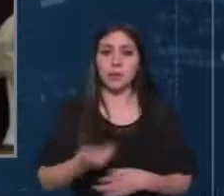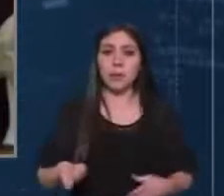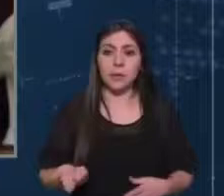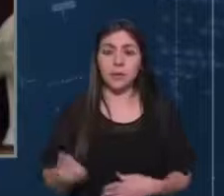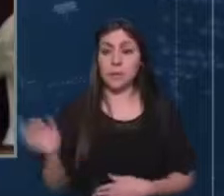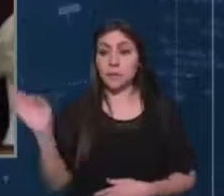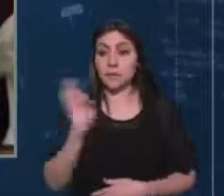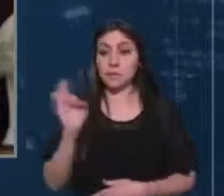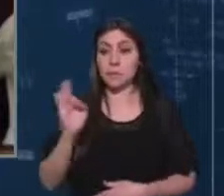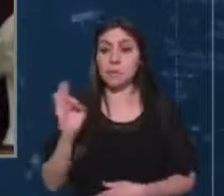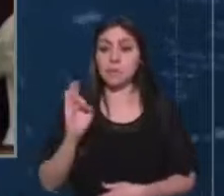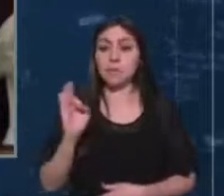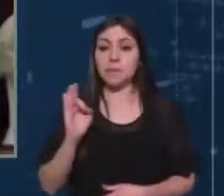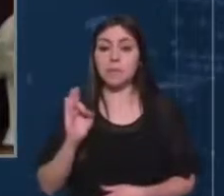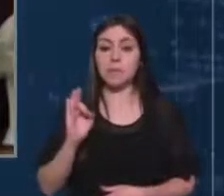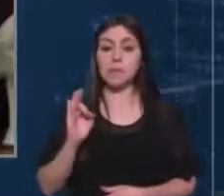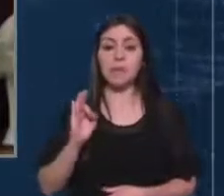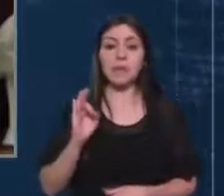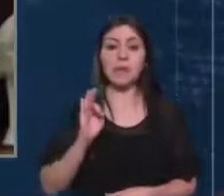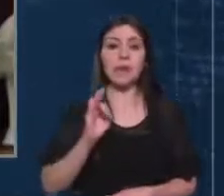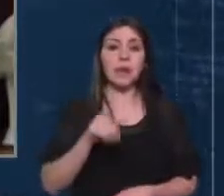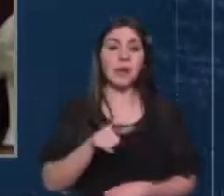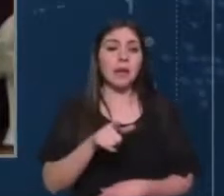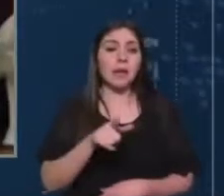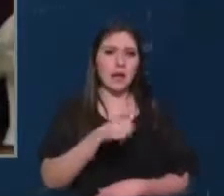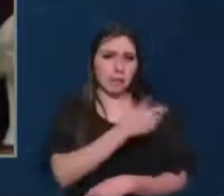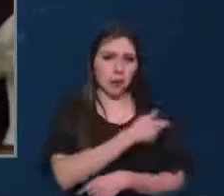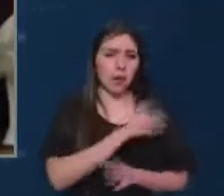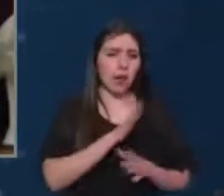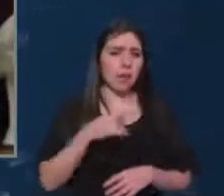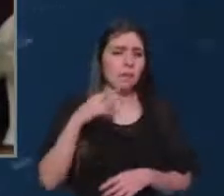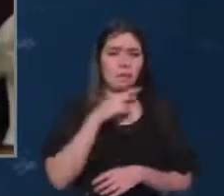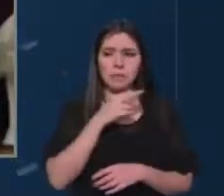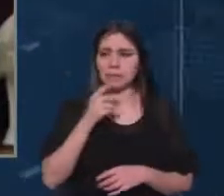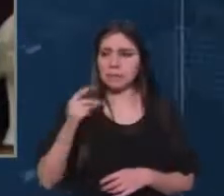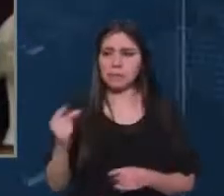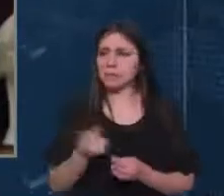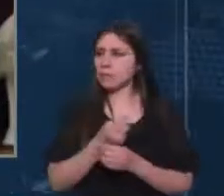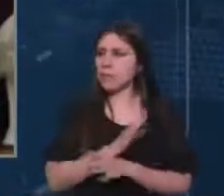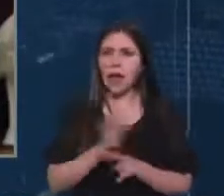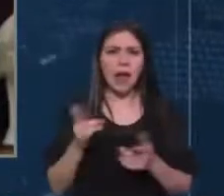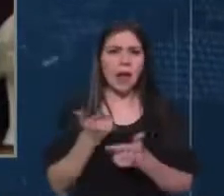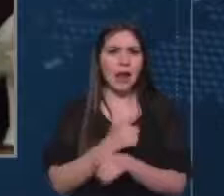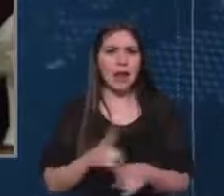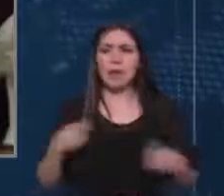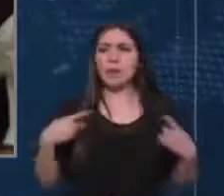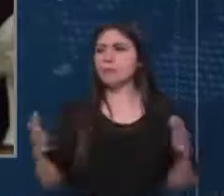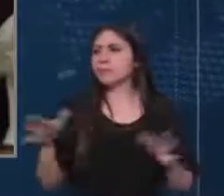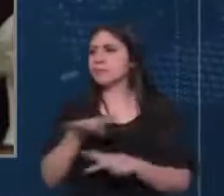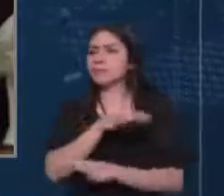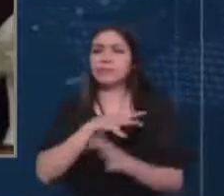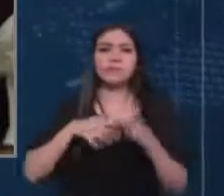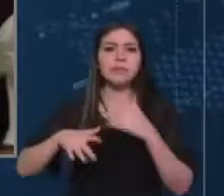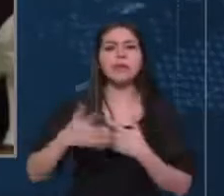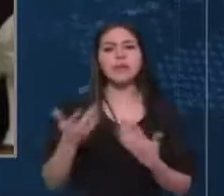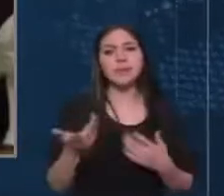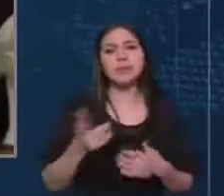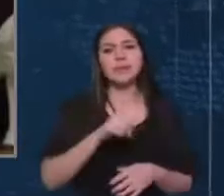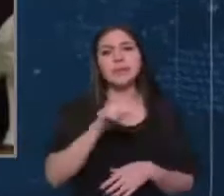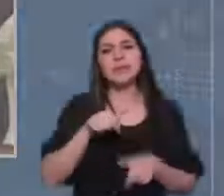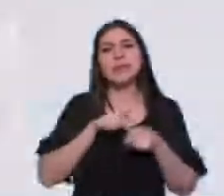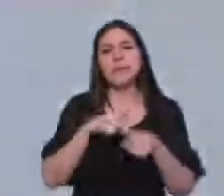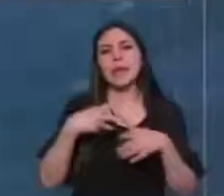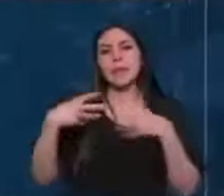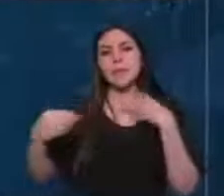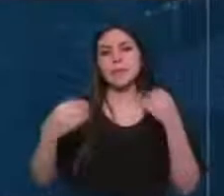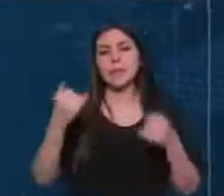de repente la movilidad, pues todavía va a haber casos y va a haber defunciones, ¿no? Importante lo que dices. Por